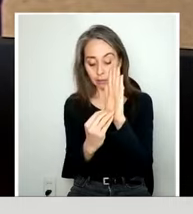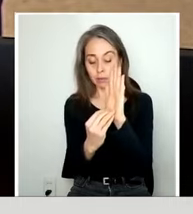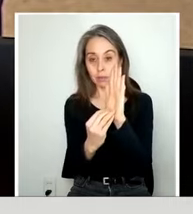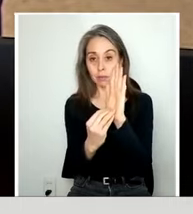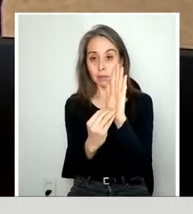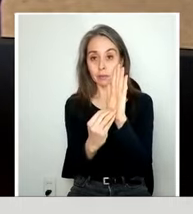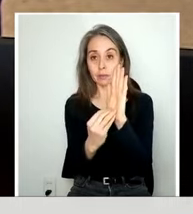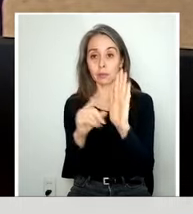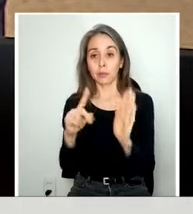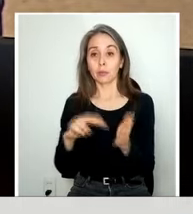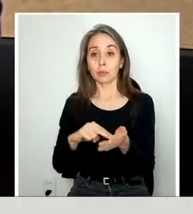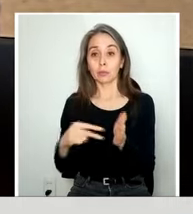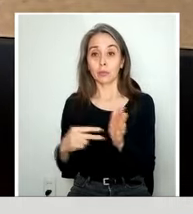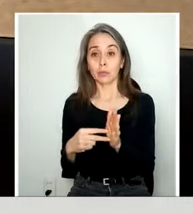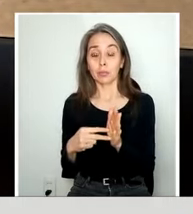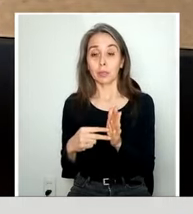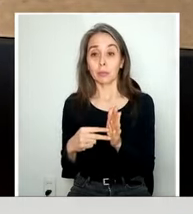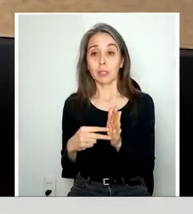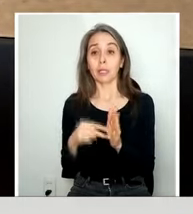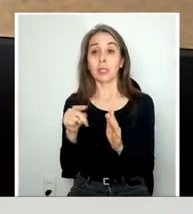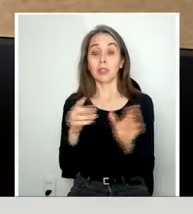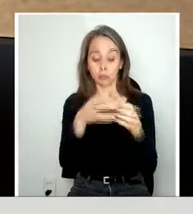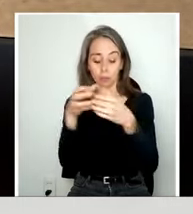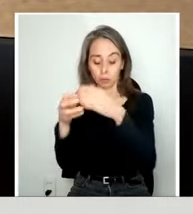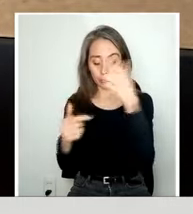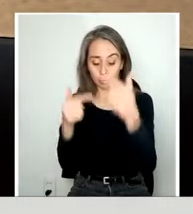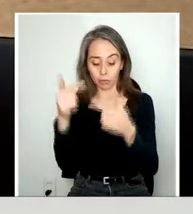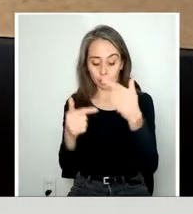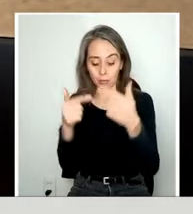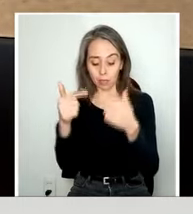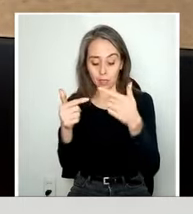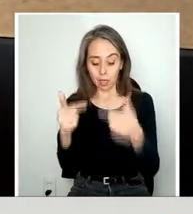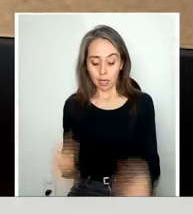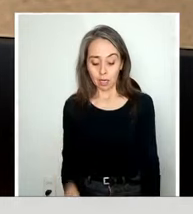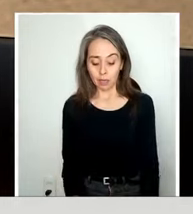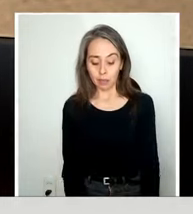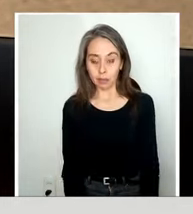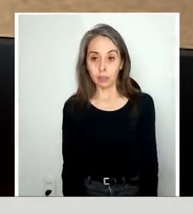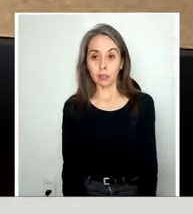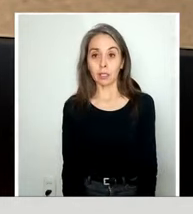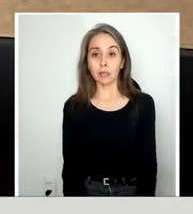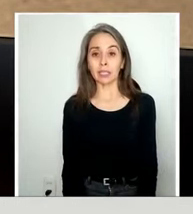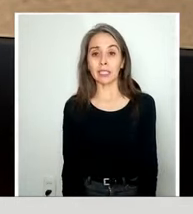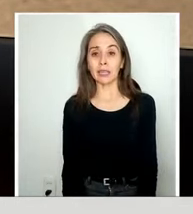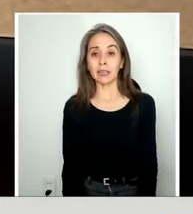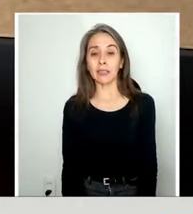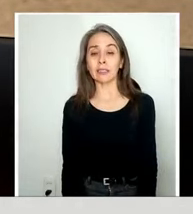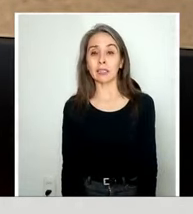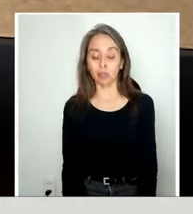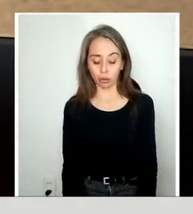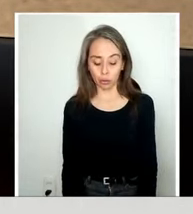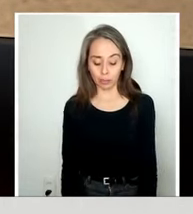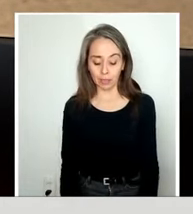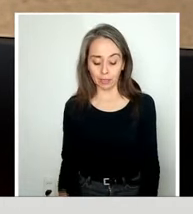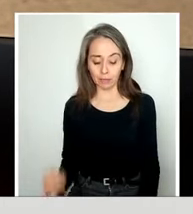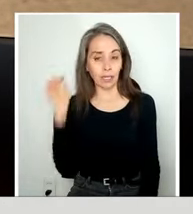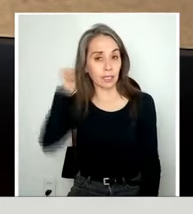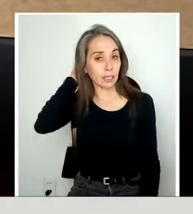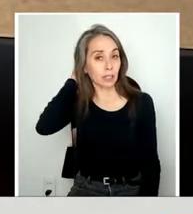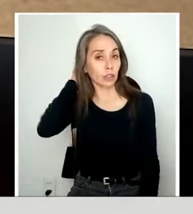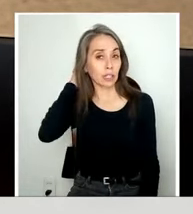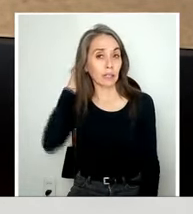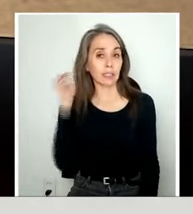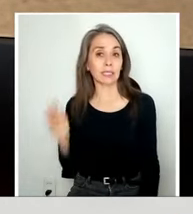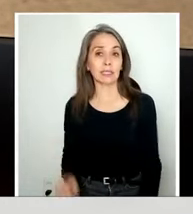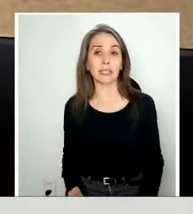de los problemas que enfrenta el concierto político y la relación y que incide también en el desprestigio y en los problemas que tenemos